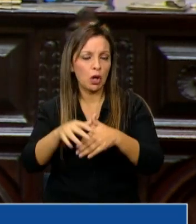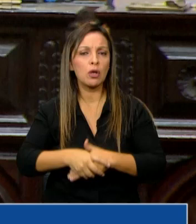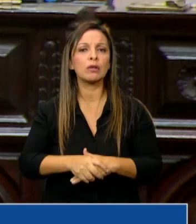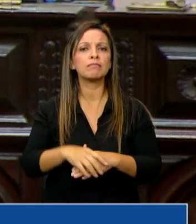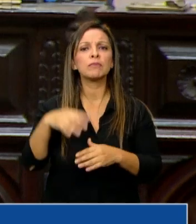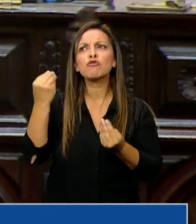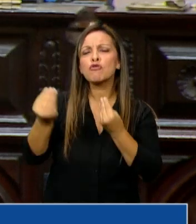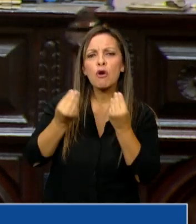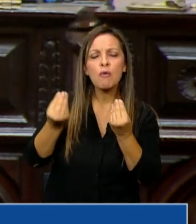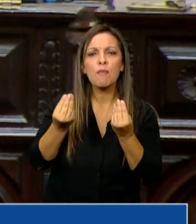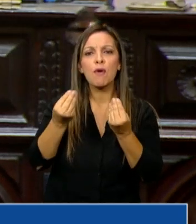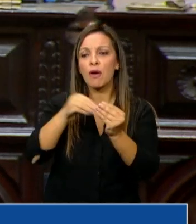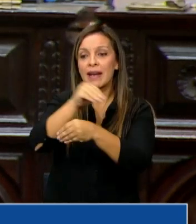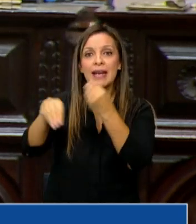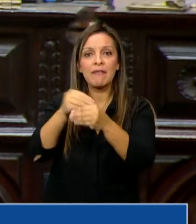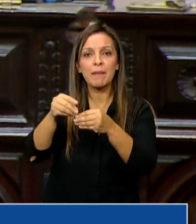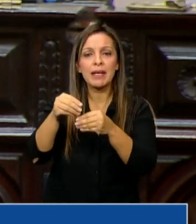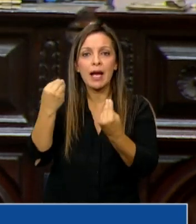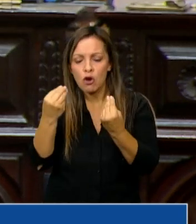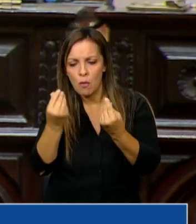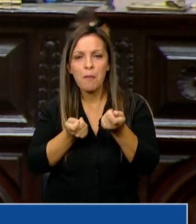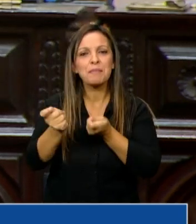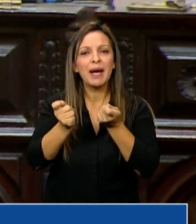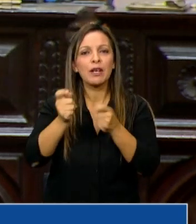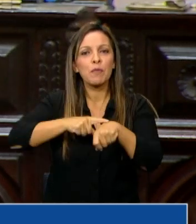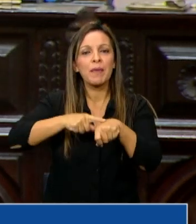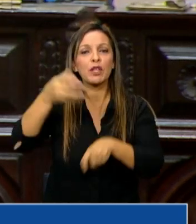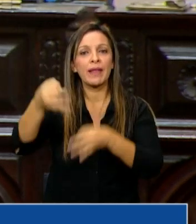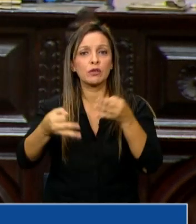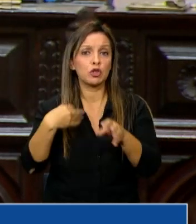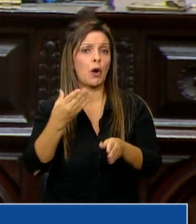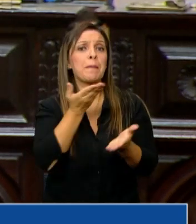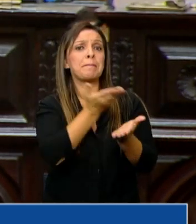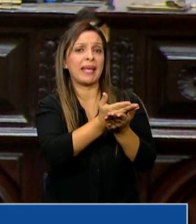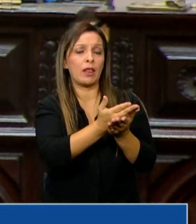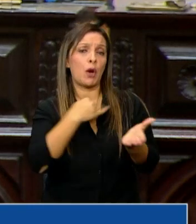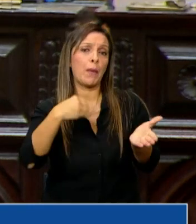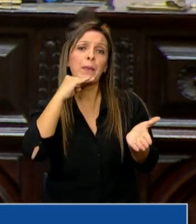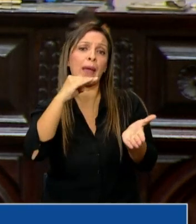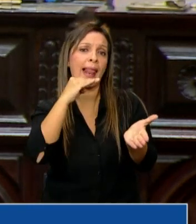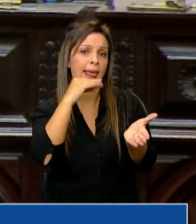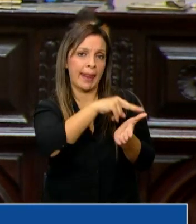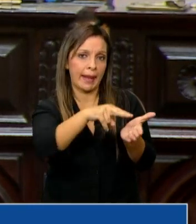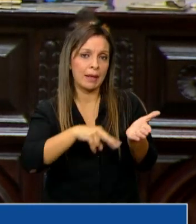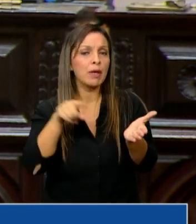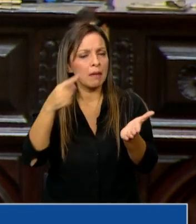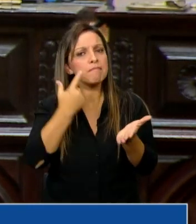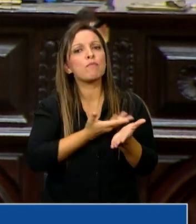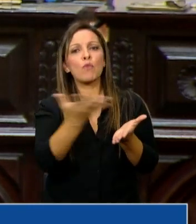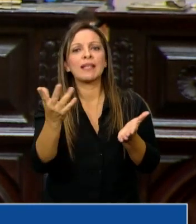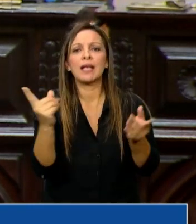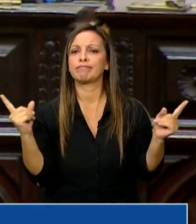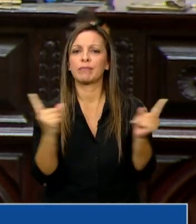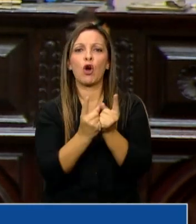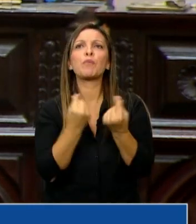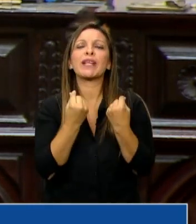de cómo llegaron, cómo una familia llegó a un diagnóstico. Y pido autorización para leerlo porque creo que es la síntesis de por qué se